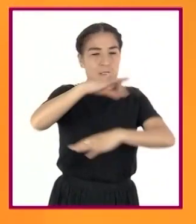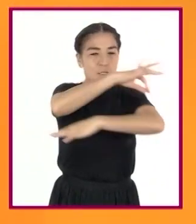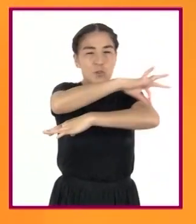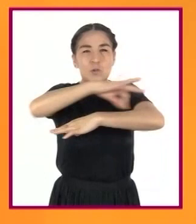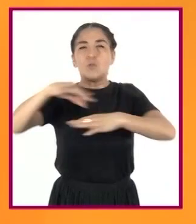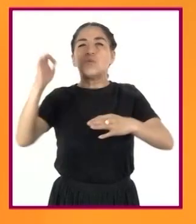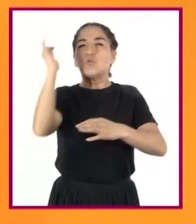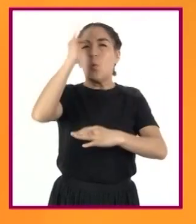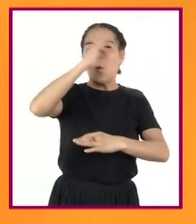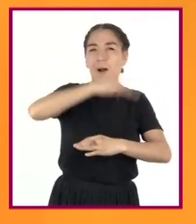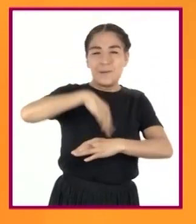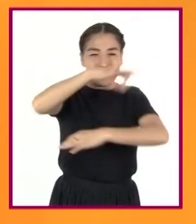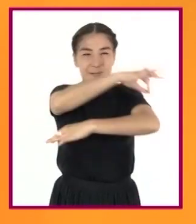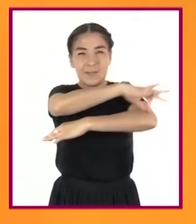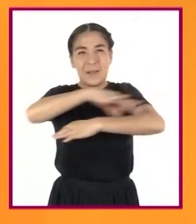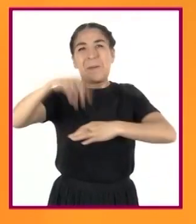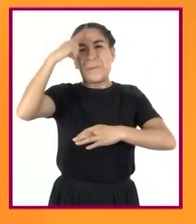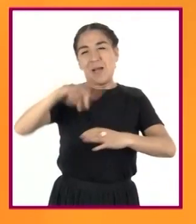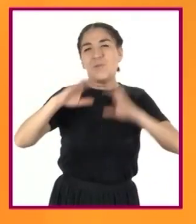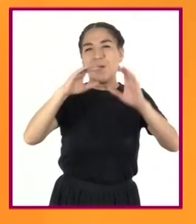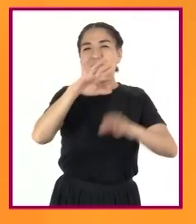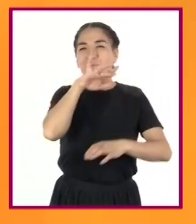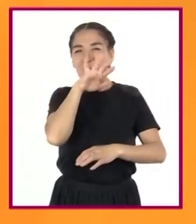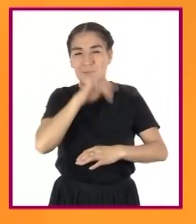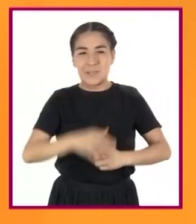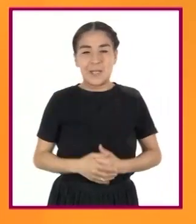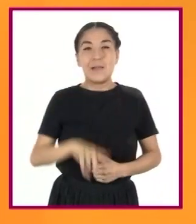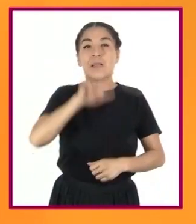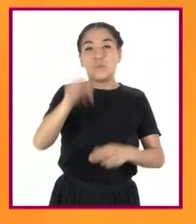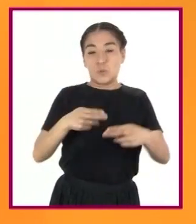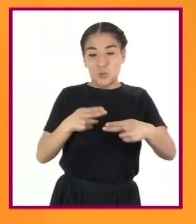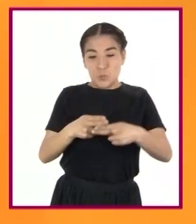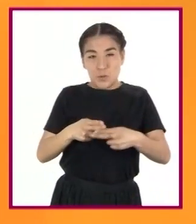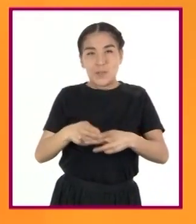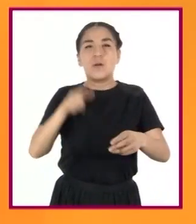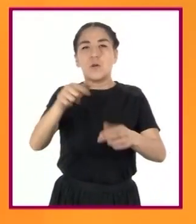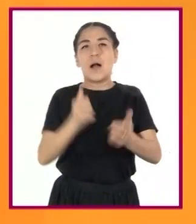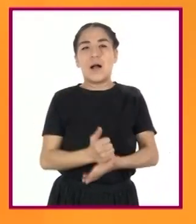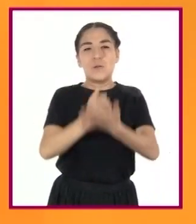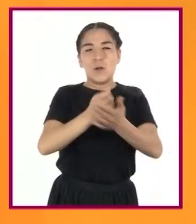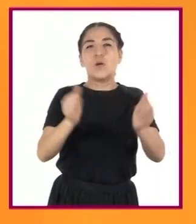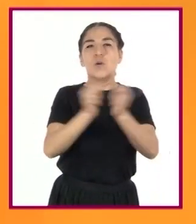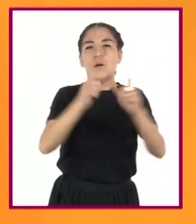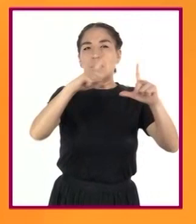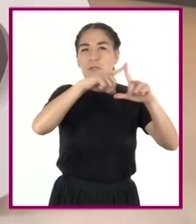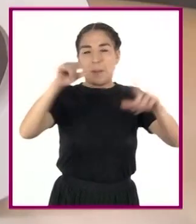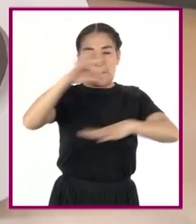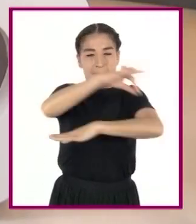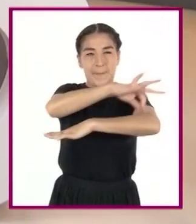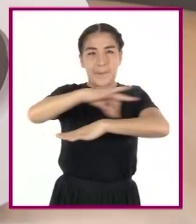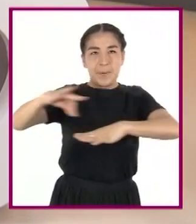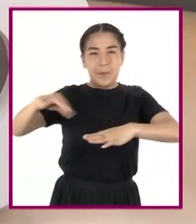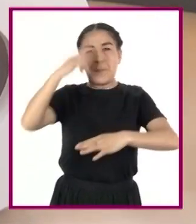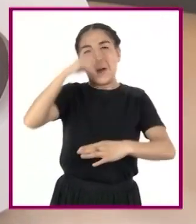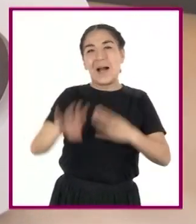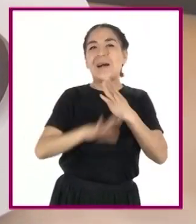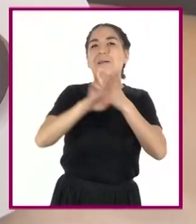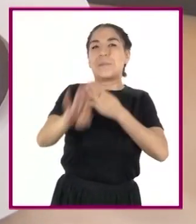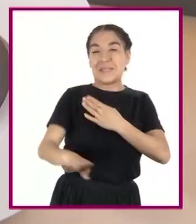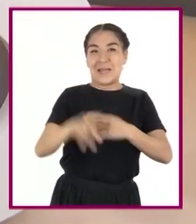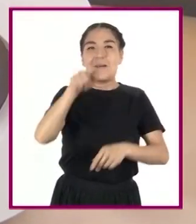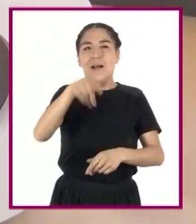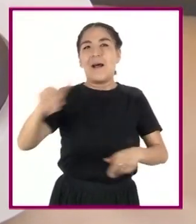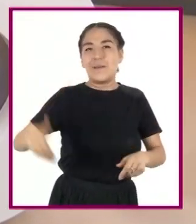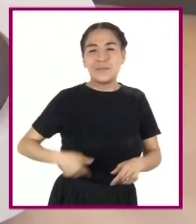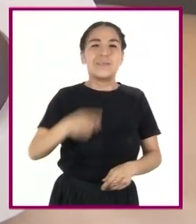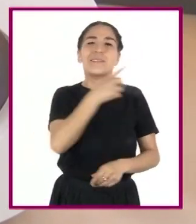el material. Después, cortar con la navaja y con la ayuda de una escuadra sin bisel. Para evitar accidentes, deben